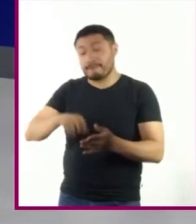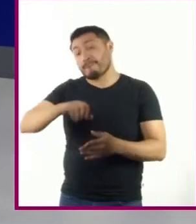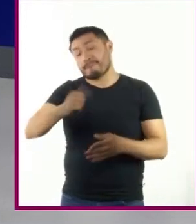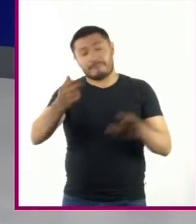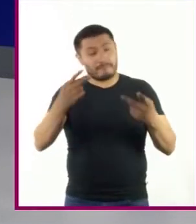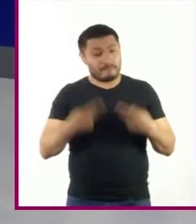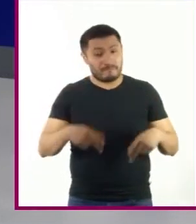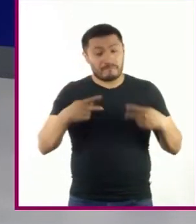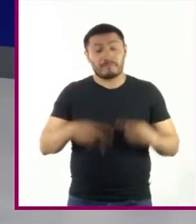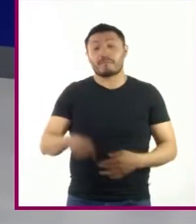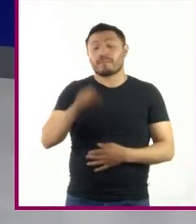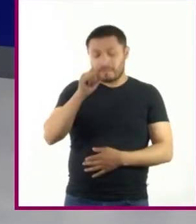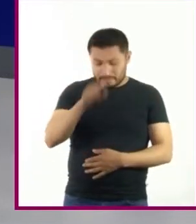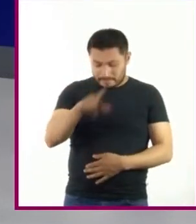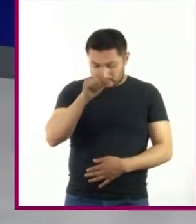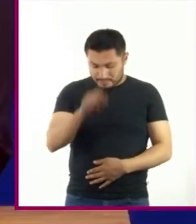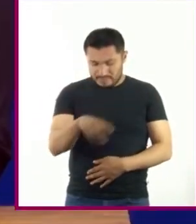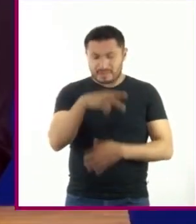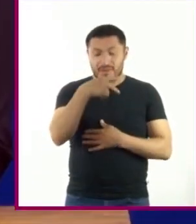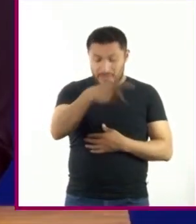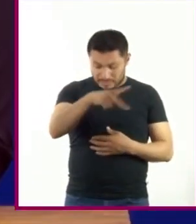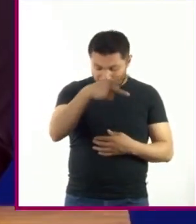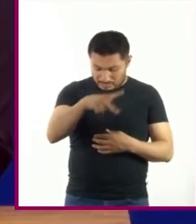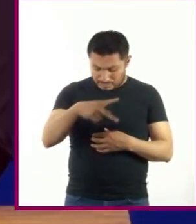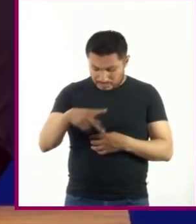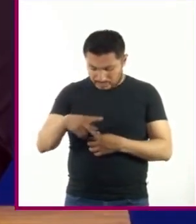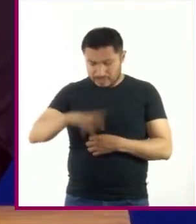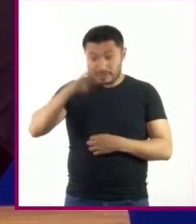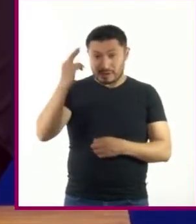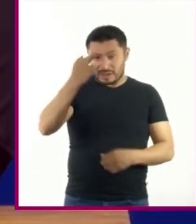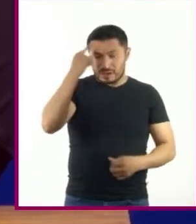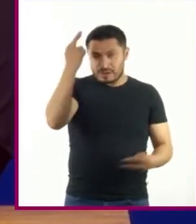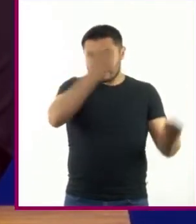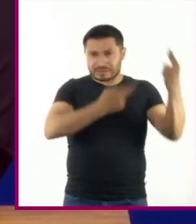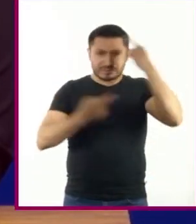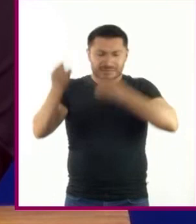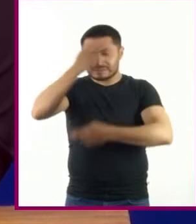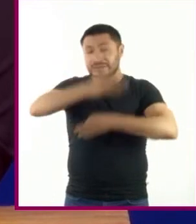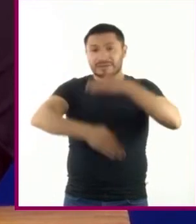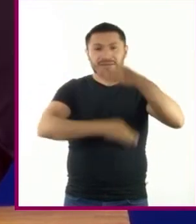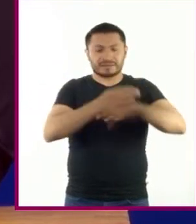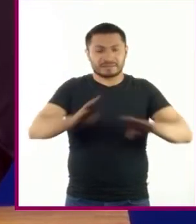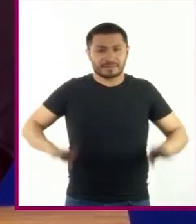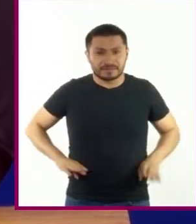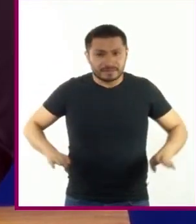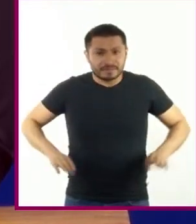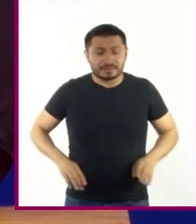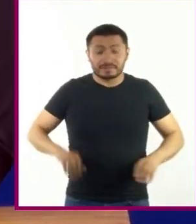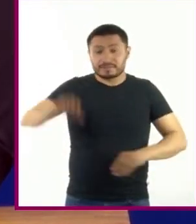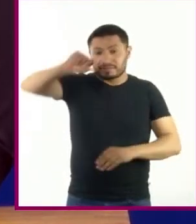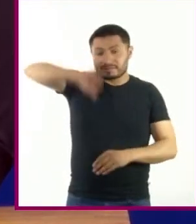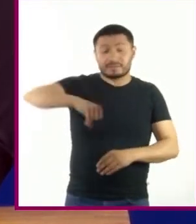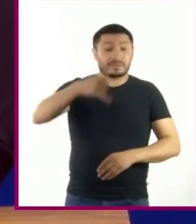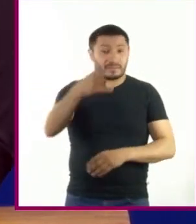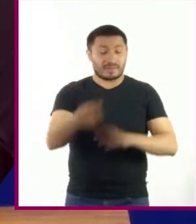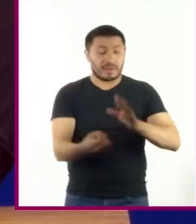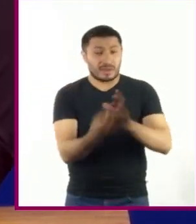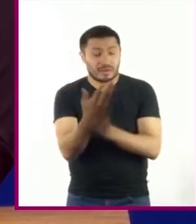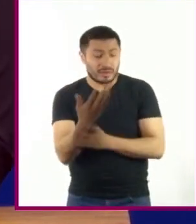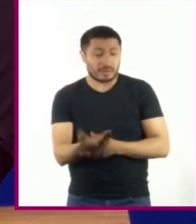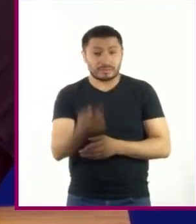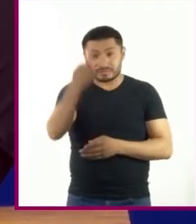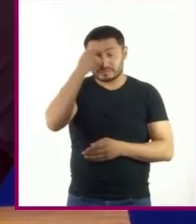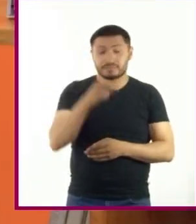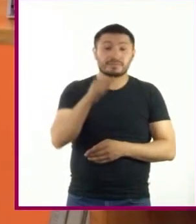personas y también en los suyos. No olviden revisar todos los aspectos que vimos y los nuevos que vayan siendo motivo